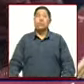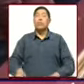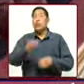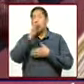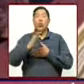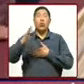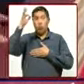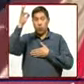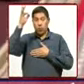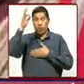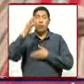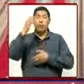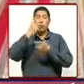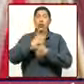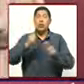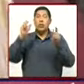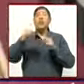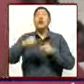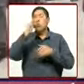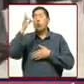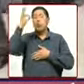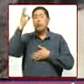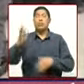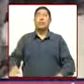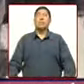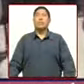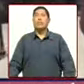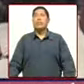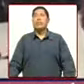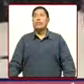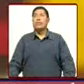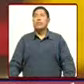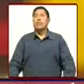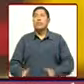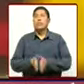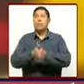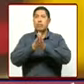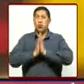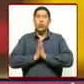Juran por los próceres de la liberación. Sí, juro. Pido.